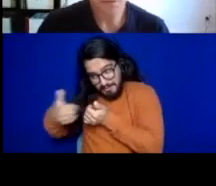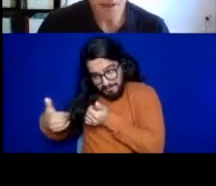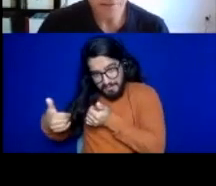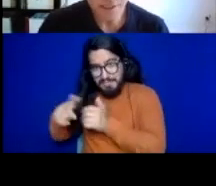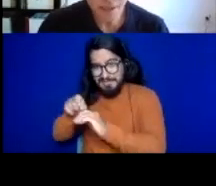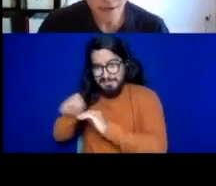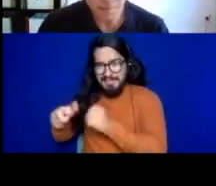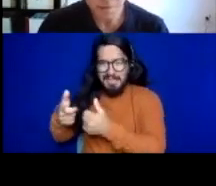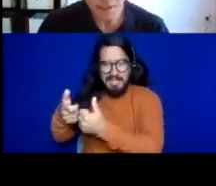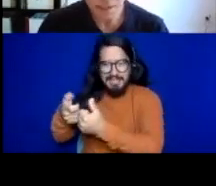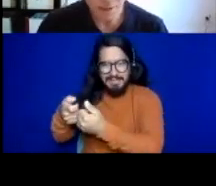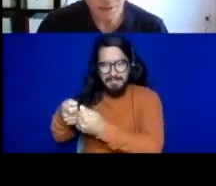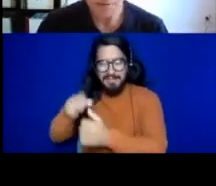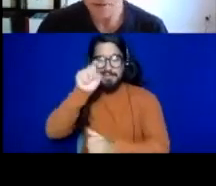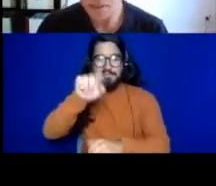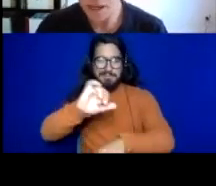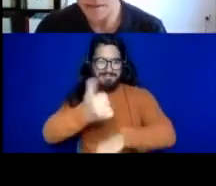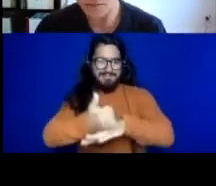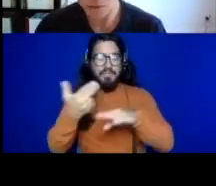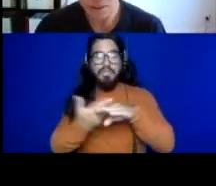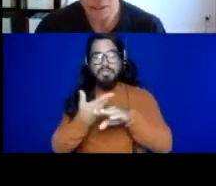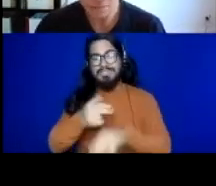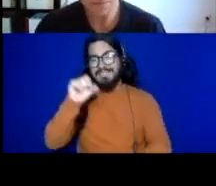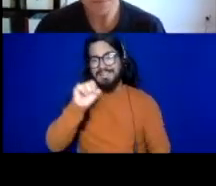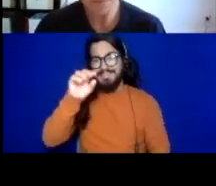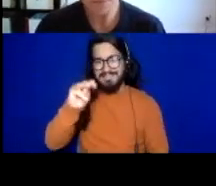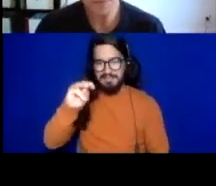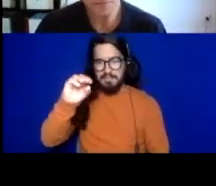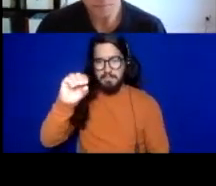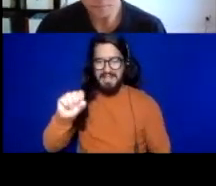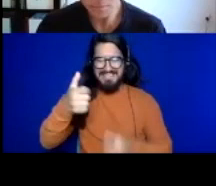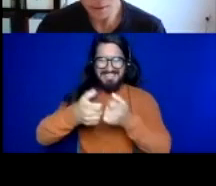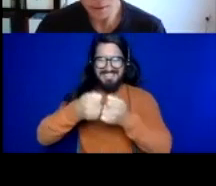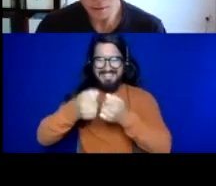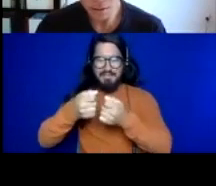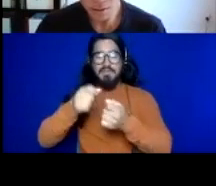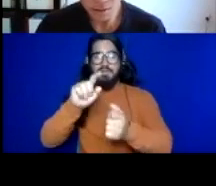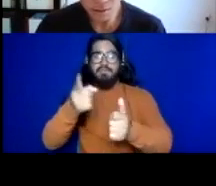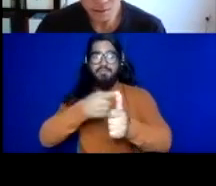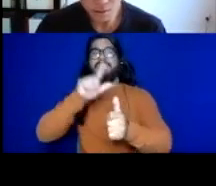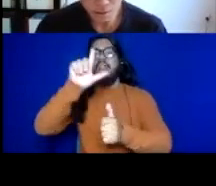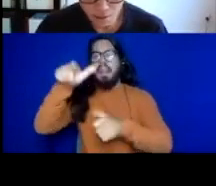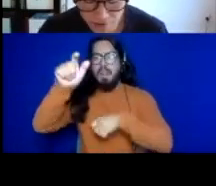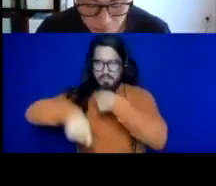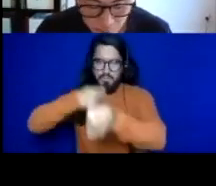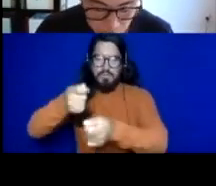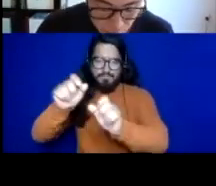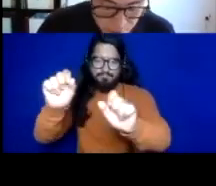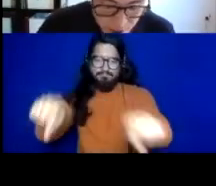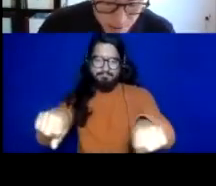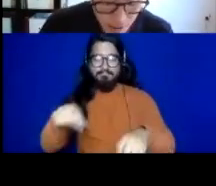y te va a enviar un mensaje de texto y lo vamos a hacer usando un mensaje de texto primero y después lo vamos a